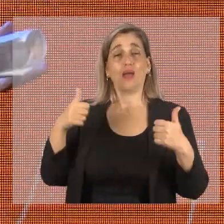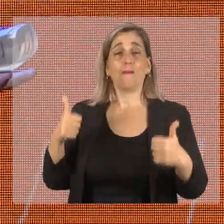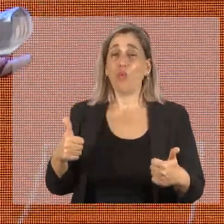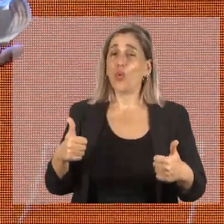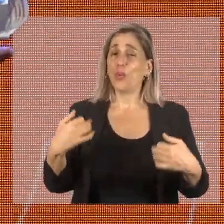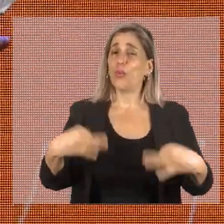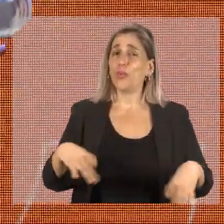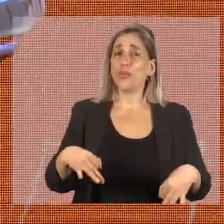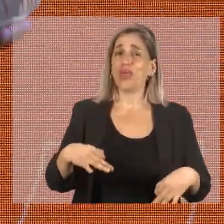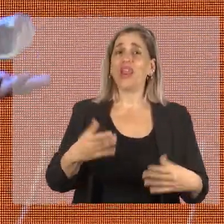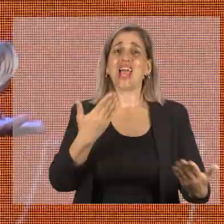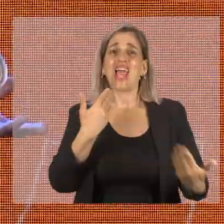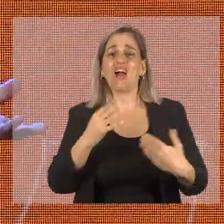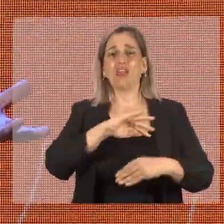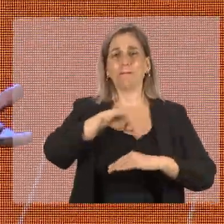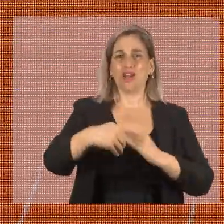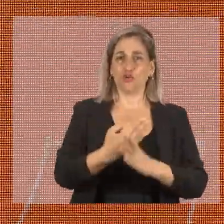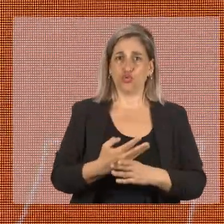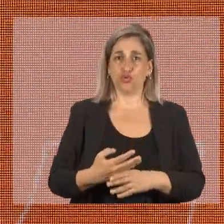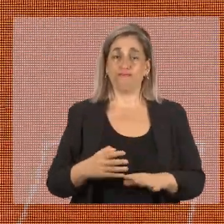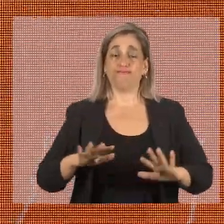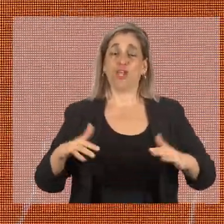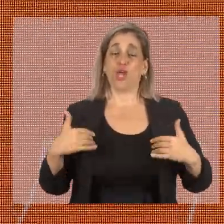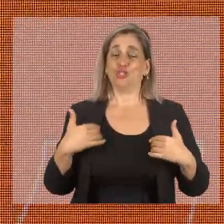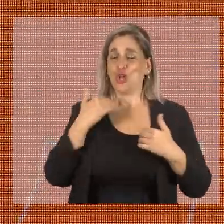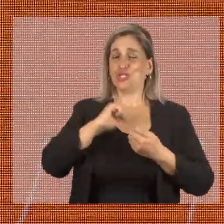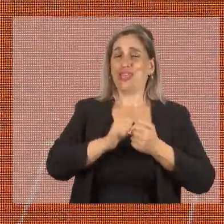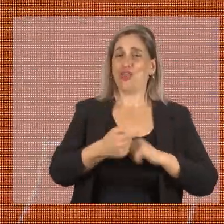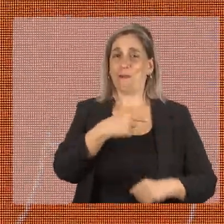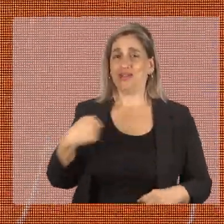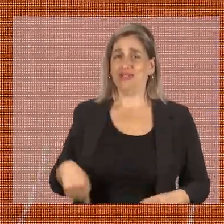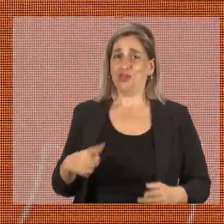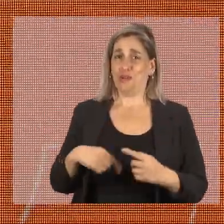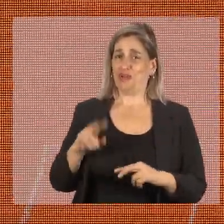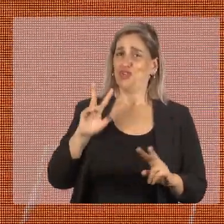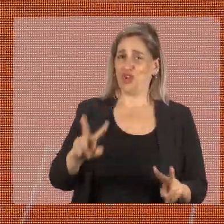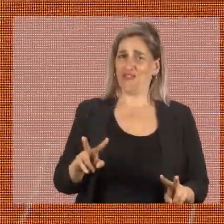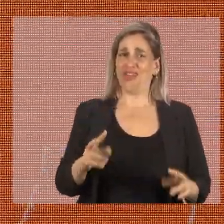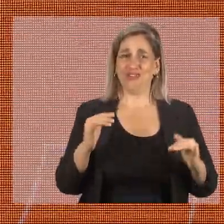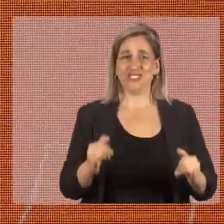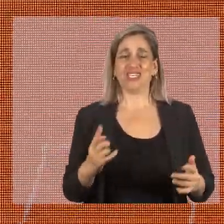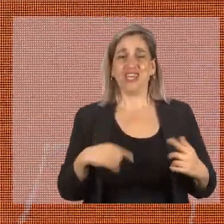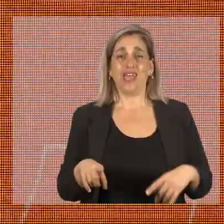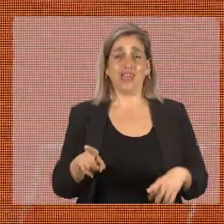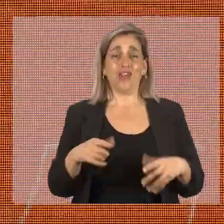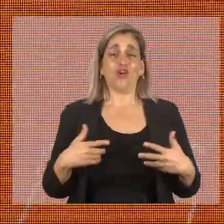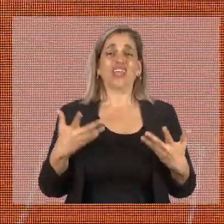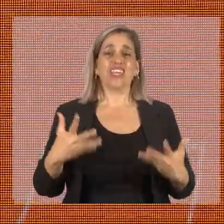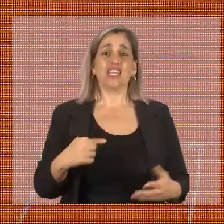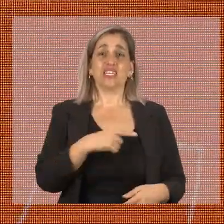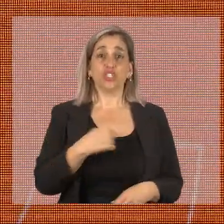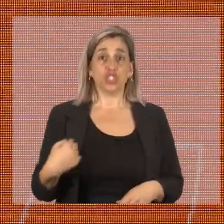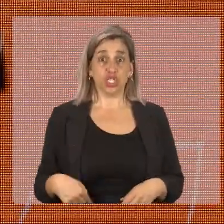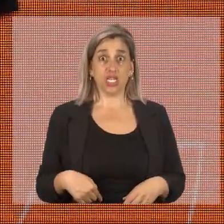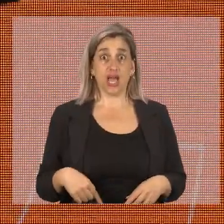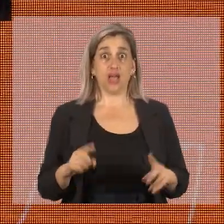bueno que hablen con el Mercosur. Yo lo que, no sé chino, pero lo que puedo traducirle es que lo que quiere